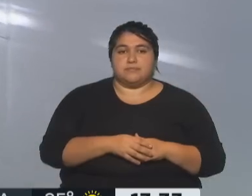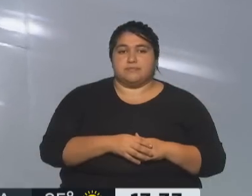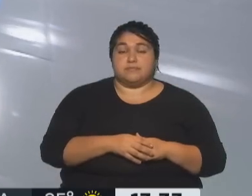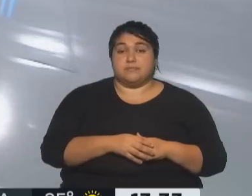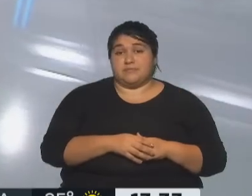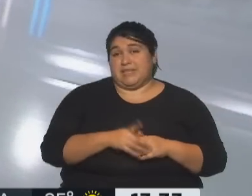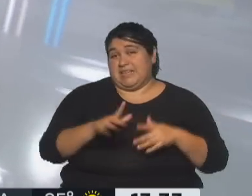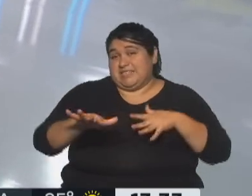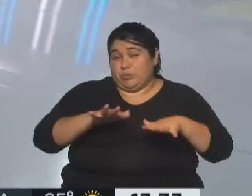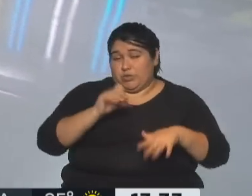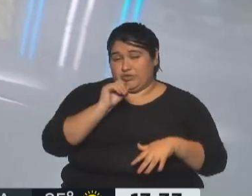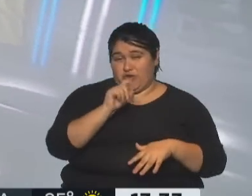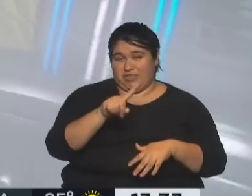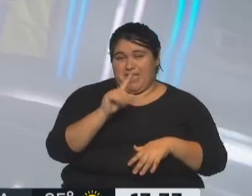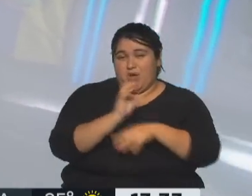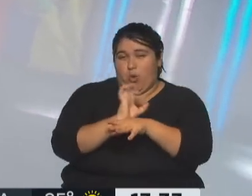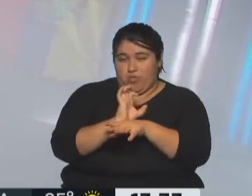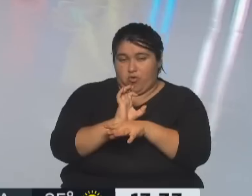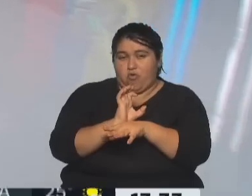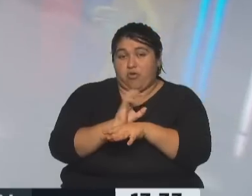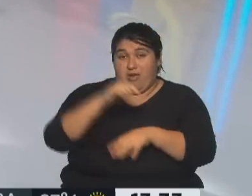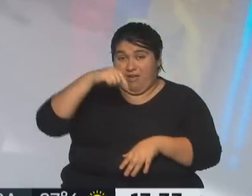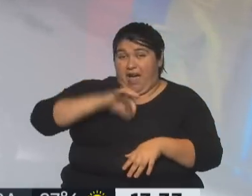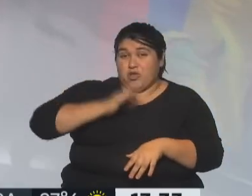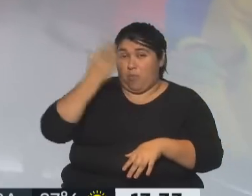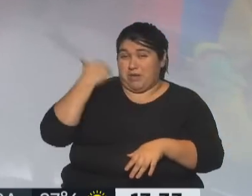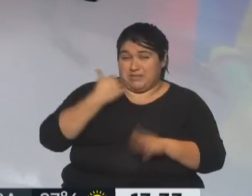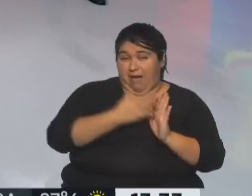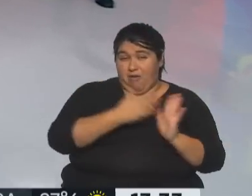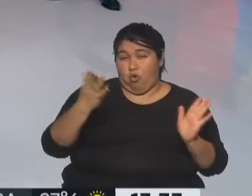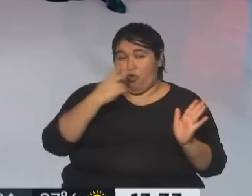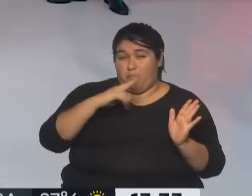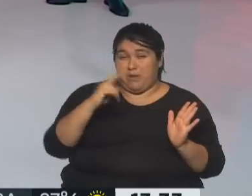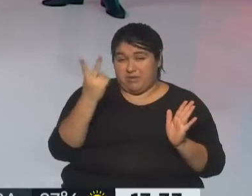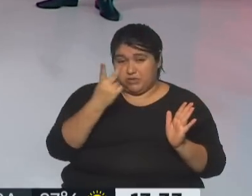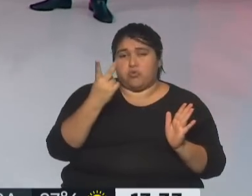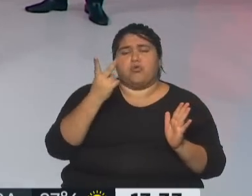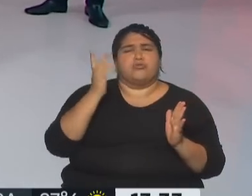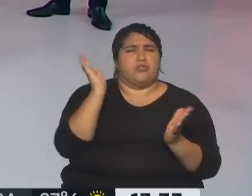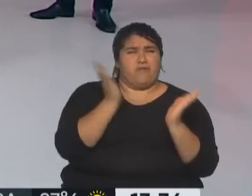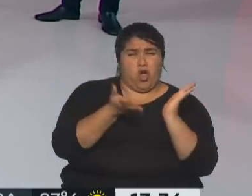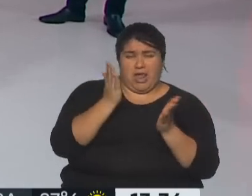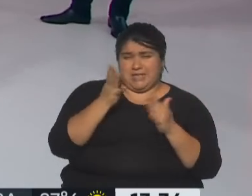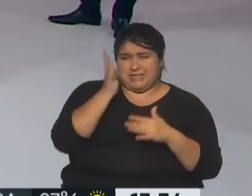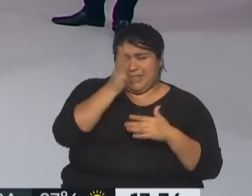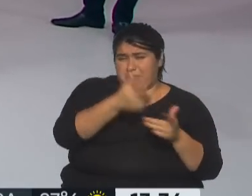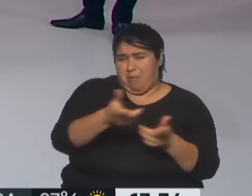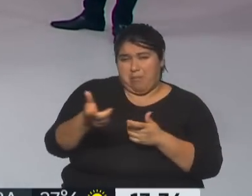Esta es la realidad de Ecuador. Nos metemos en lo que ha sucedido durante el año pasado, 2022, la violencia en ese país. A